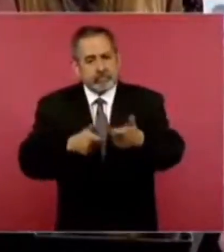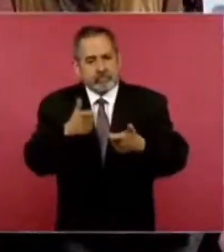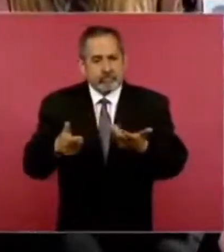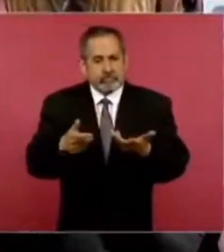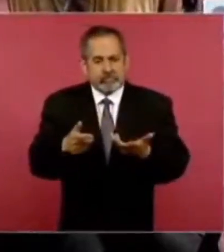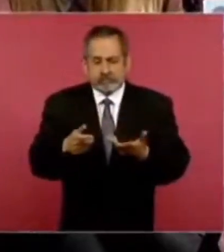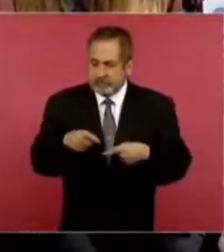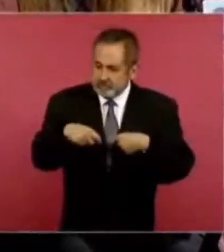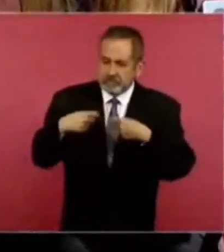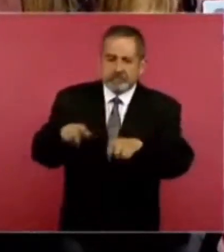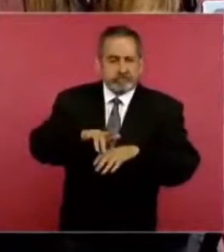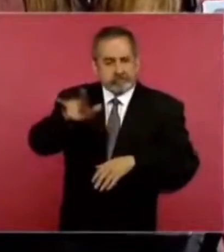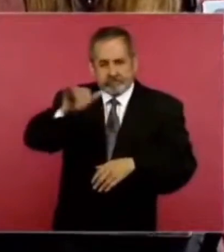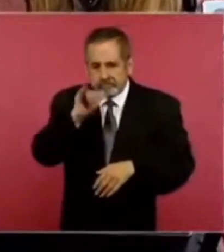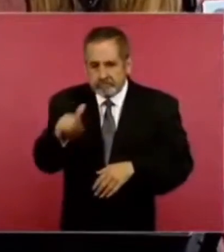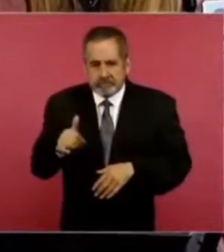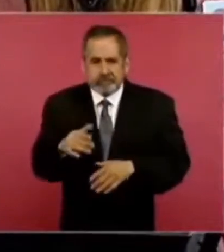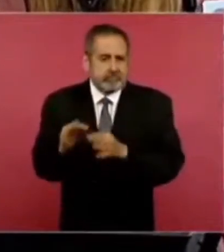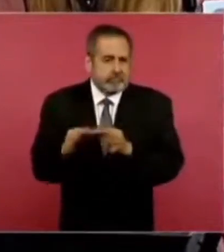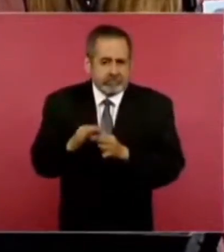O sea, su pronóstico